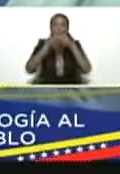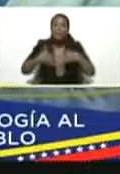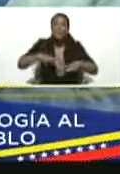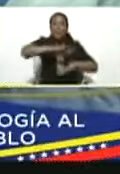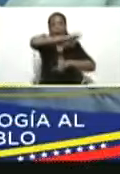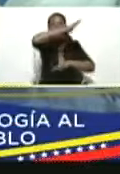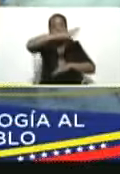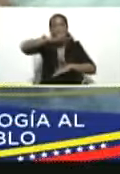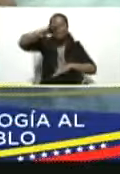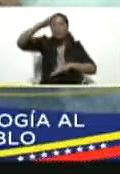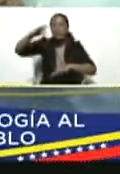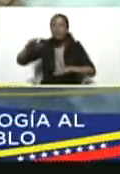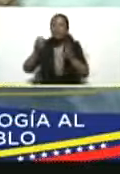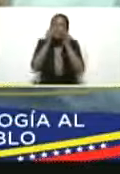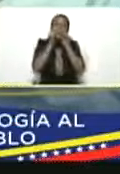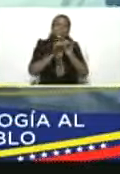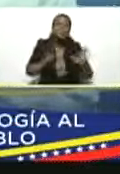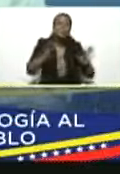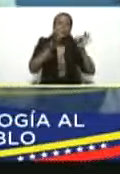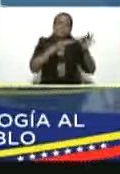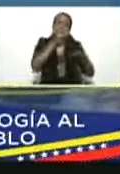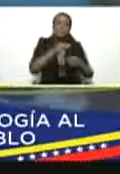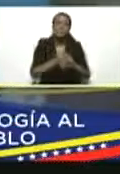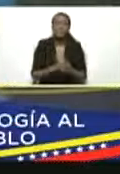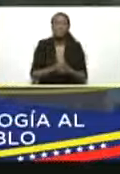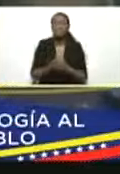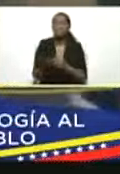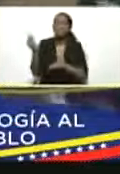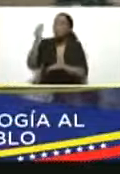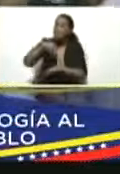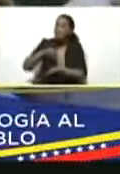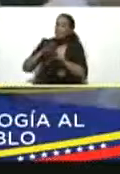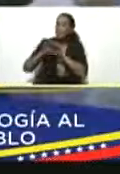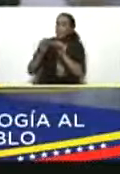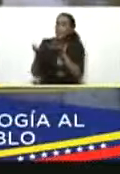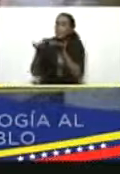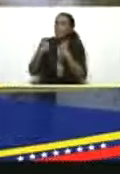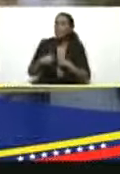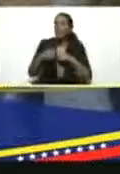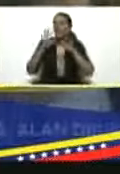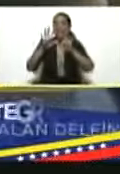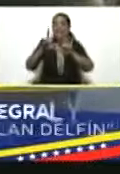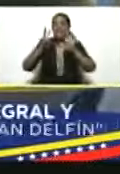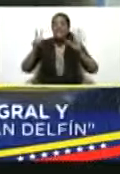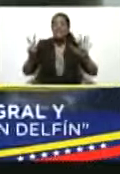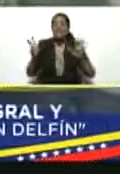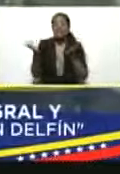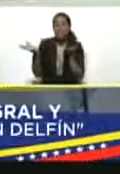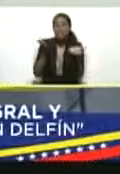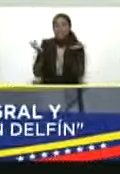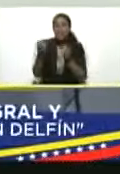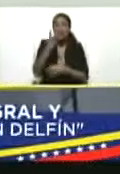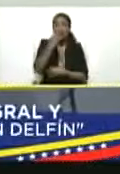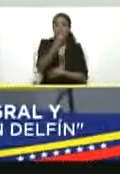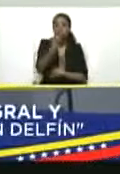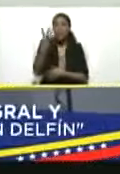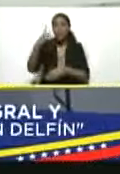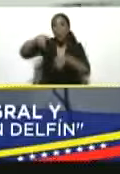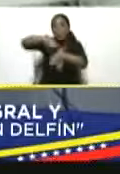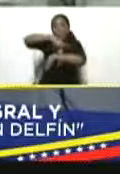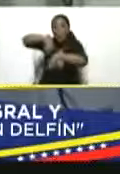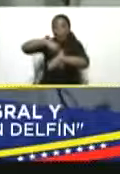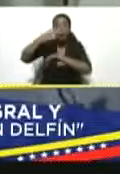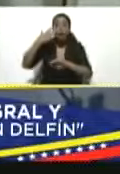montañas y que Dios me las bendiga Pues seguimos adelante 17 servicios 24 horas luego que el paciente es